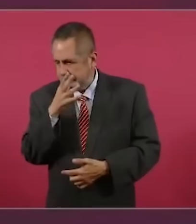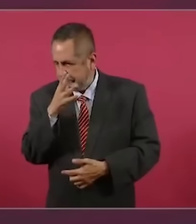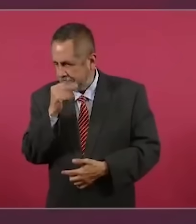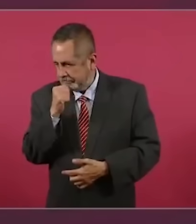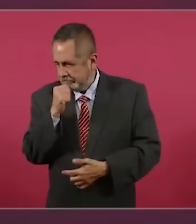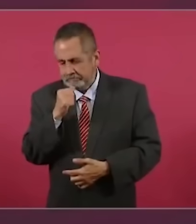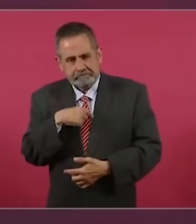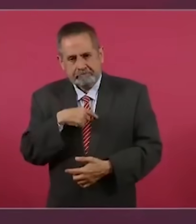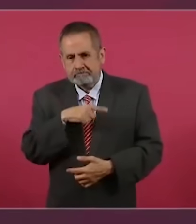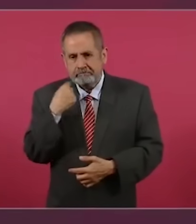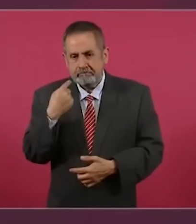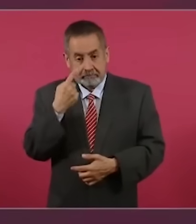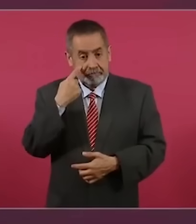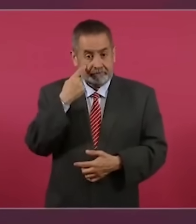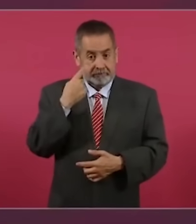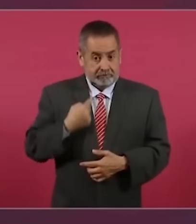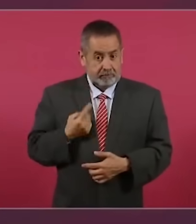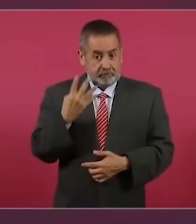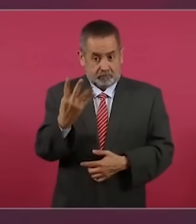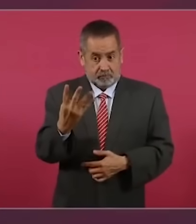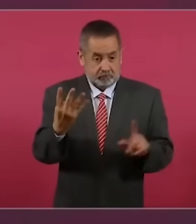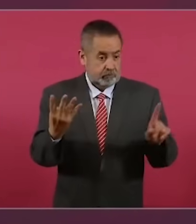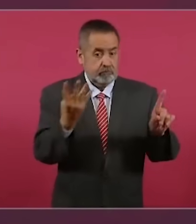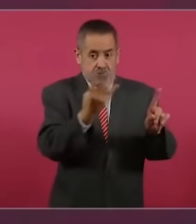porque de los cuatro que propuse,